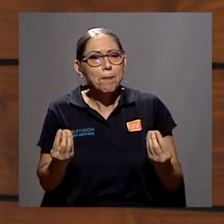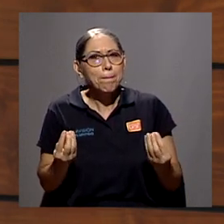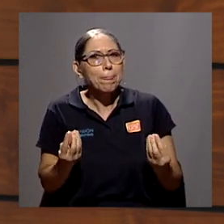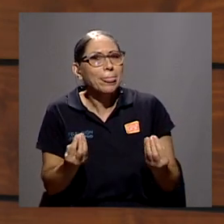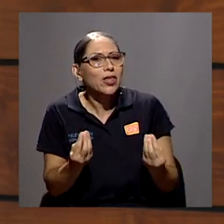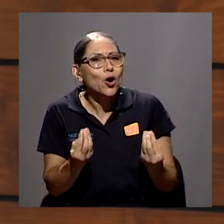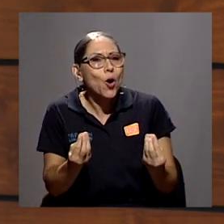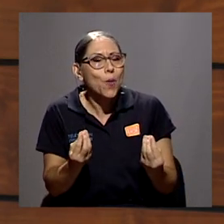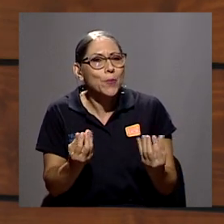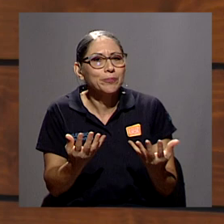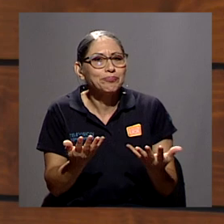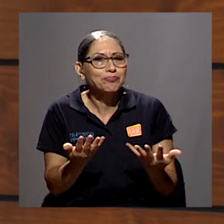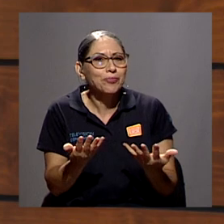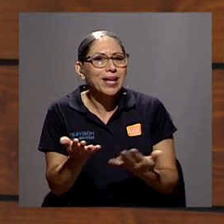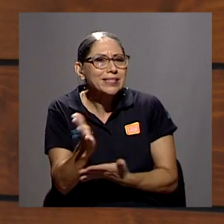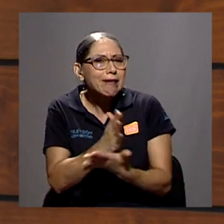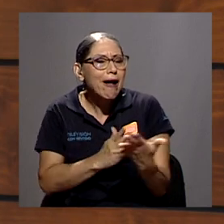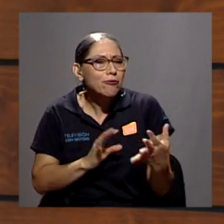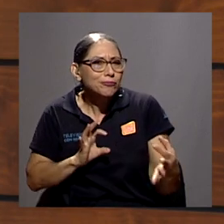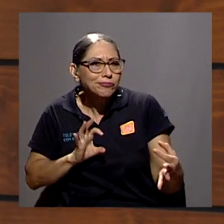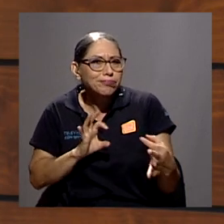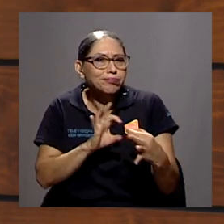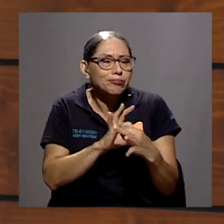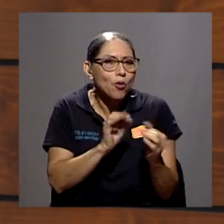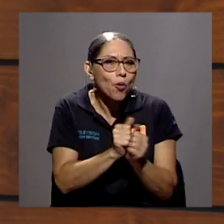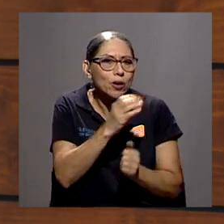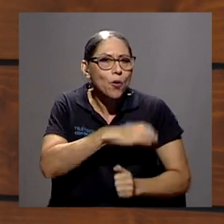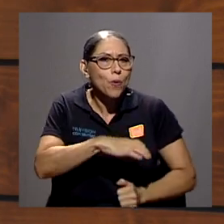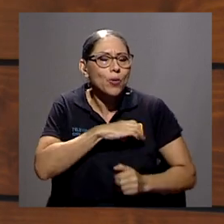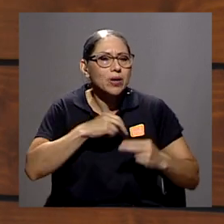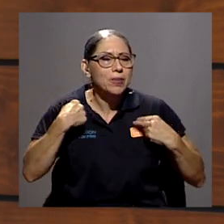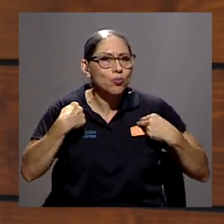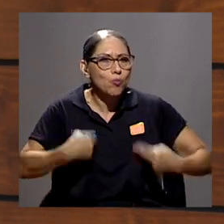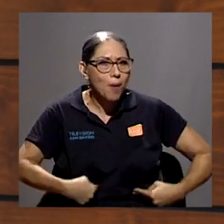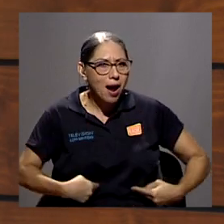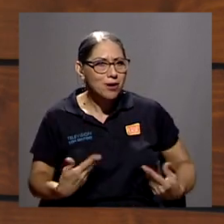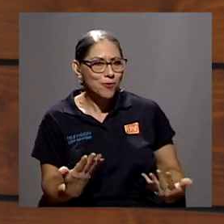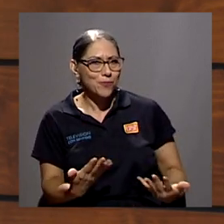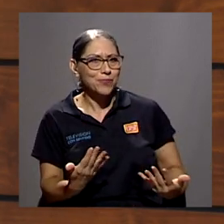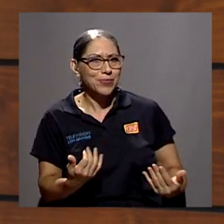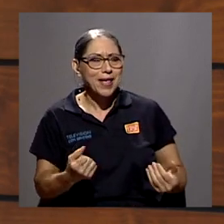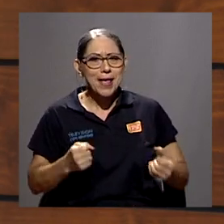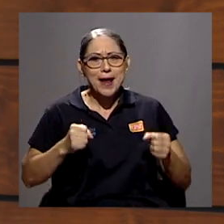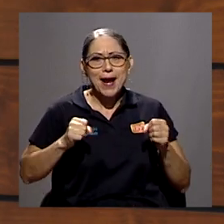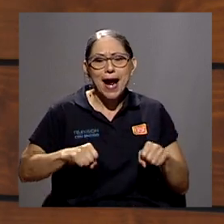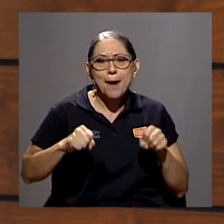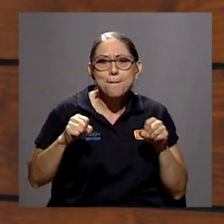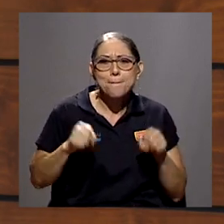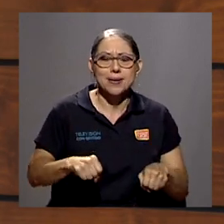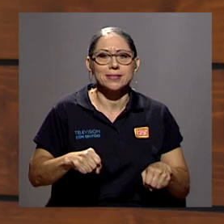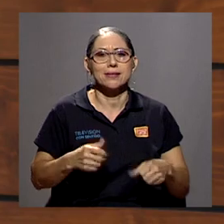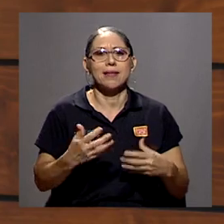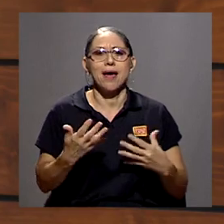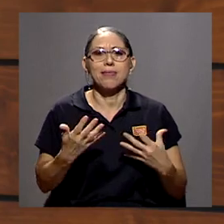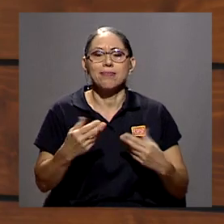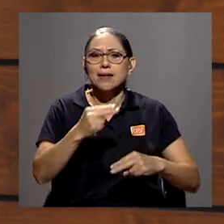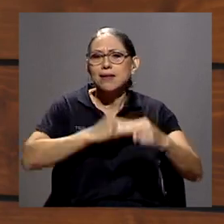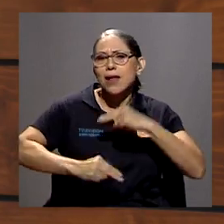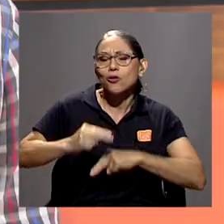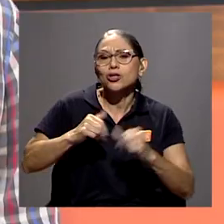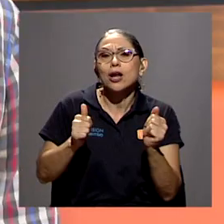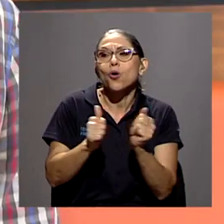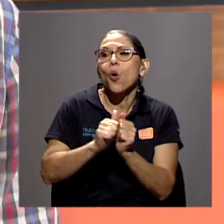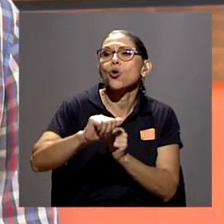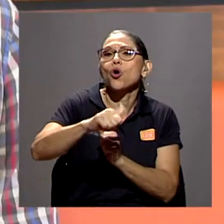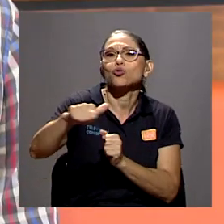muy del comportamiento humano y de esa capacidad de poder en algún momento negociar con los